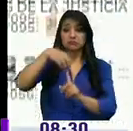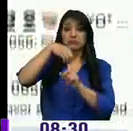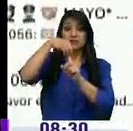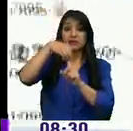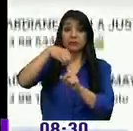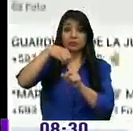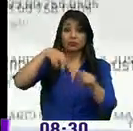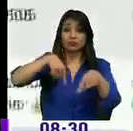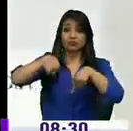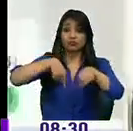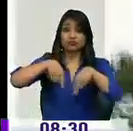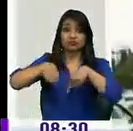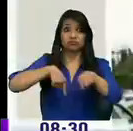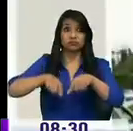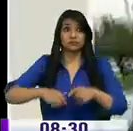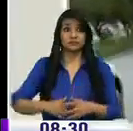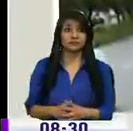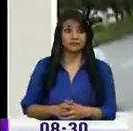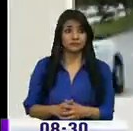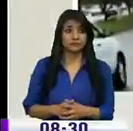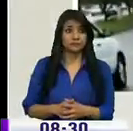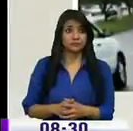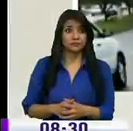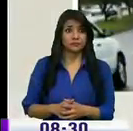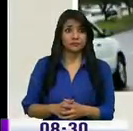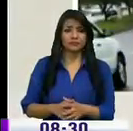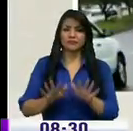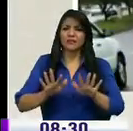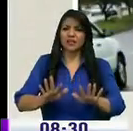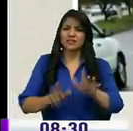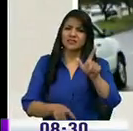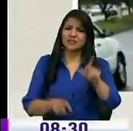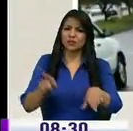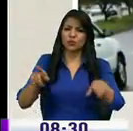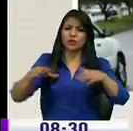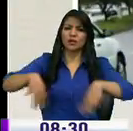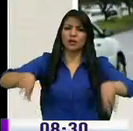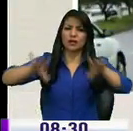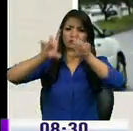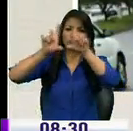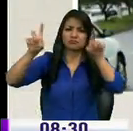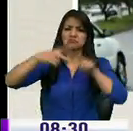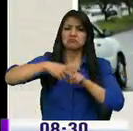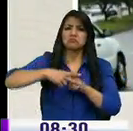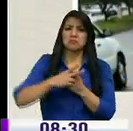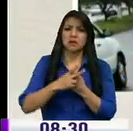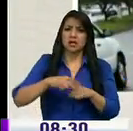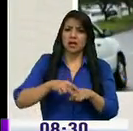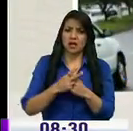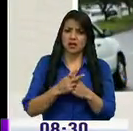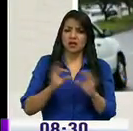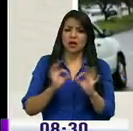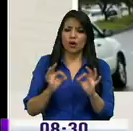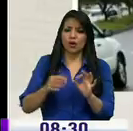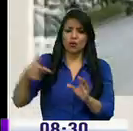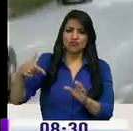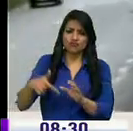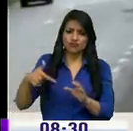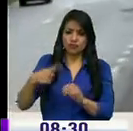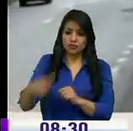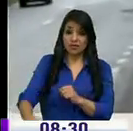es de alto tráfico. Yo no sé por qué en muchos sitios las vulcanizadoras y mecánicas creen que la vereda es de ellos. Ven, ahí